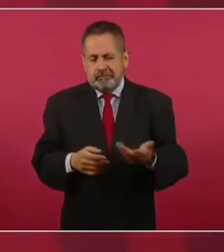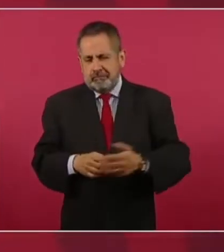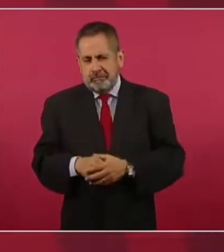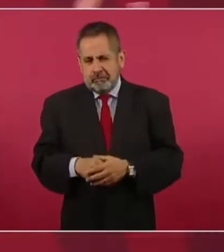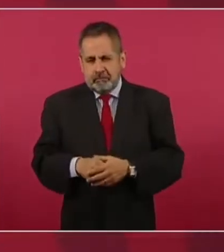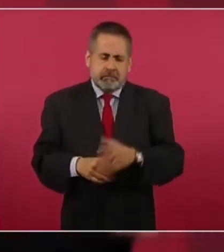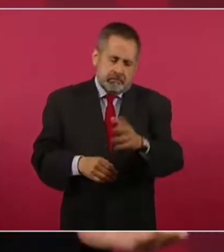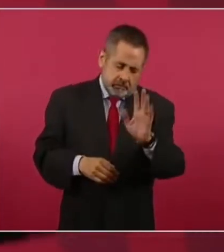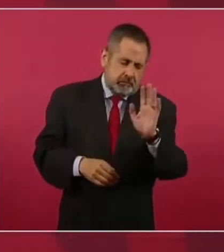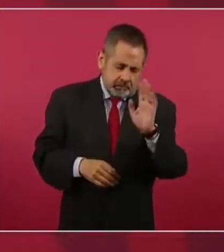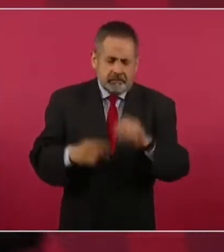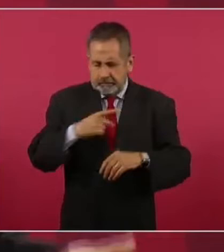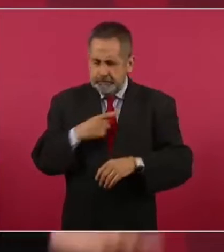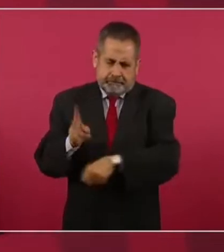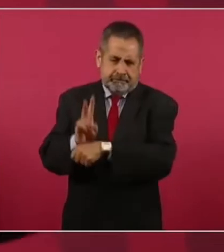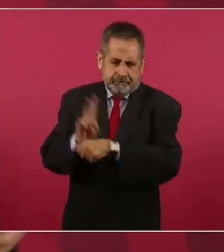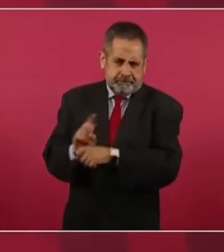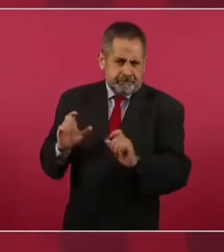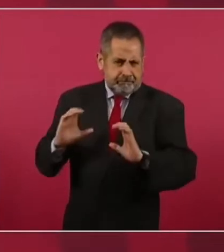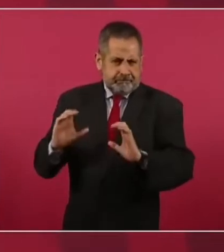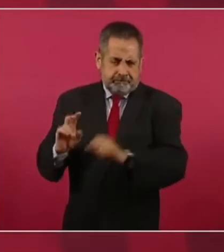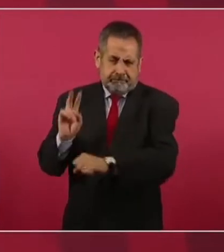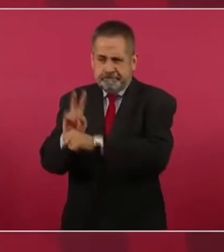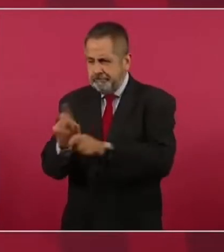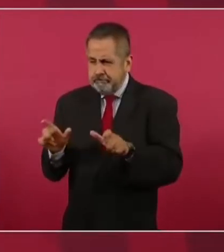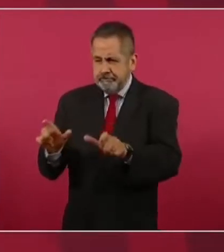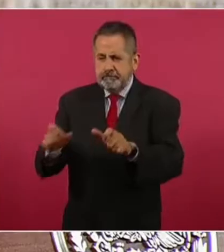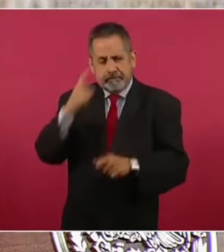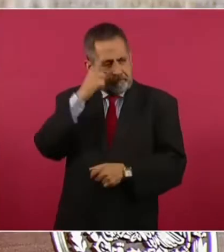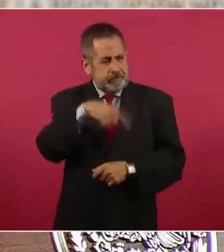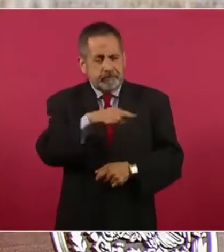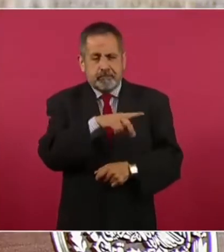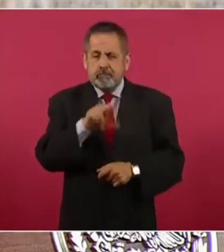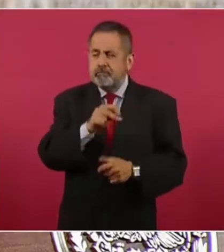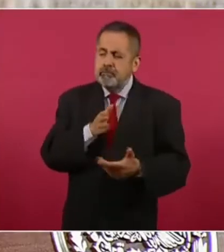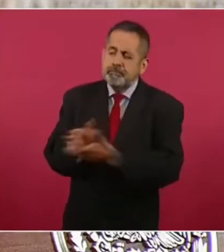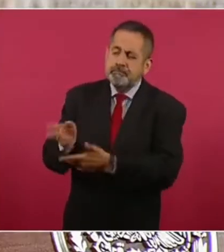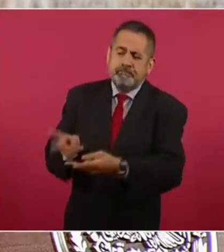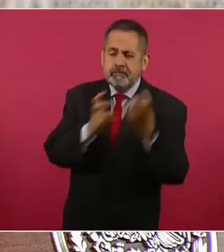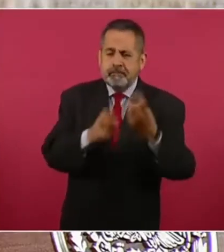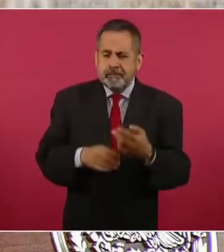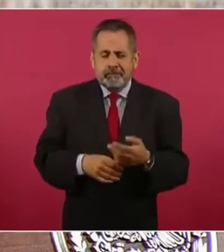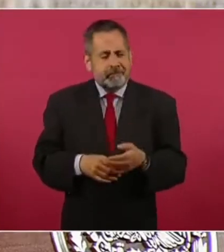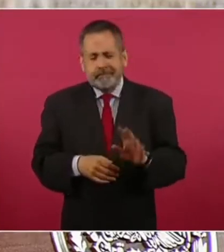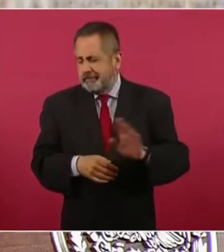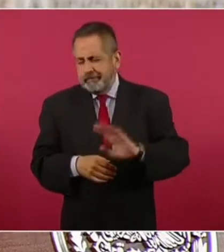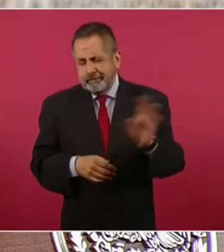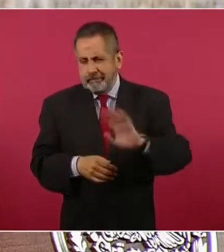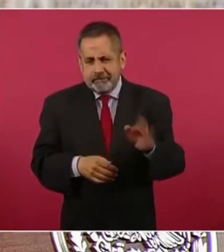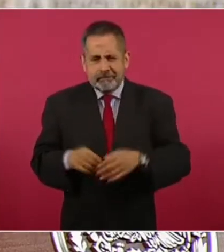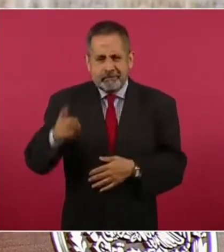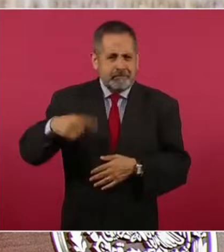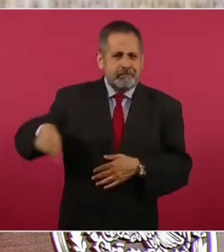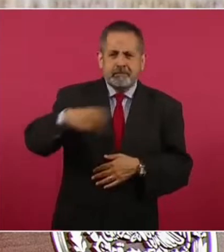Sí, desde luego que hay que cuidar que no los roben, pero además ahí no hay problema, la gente es